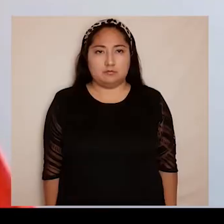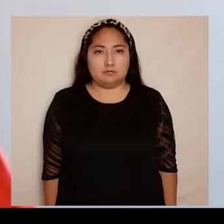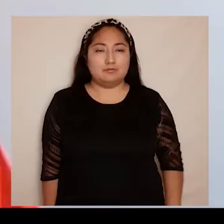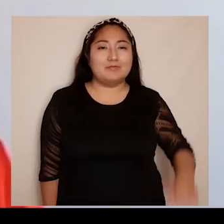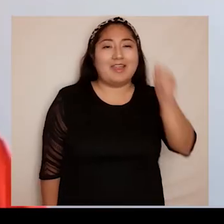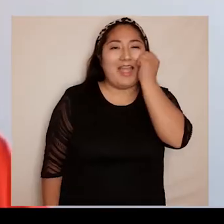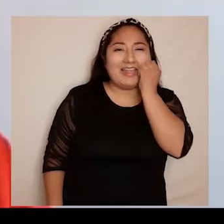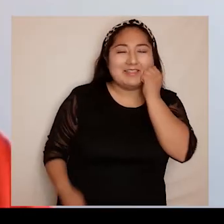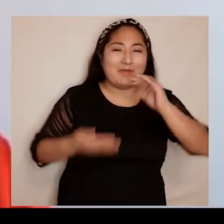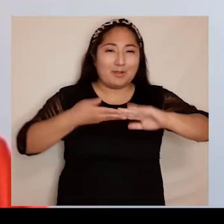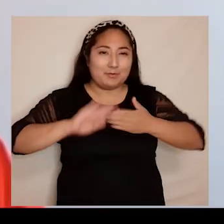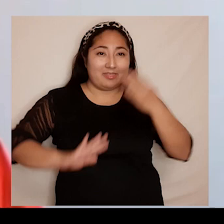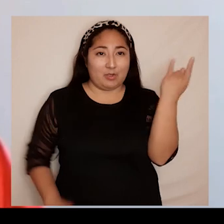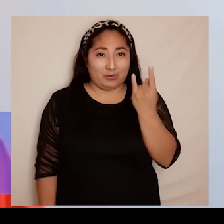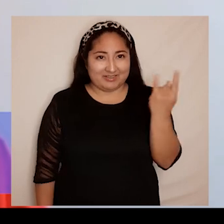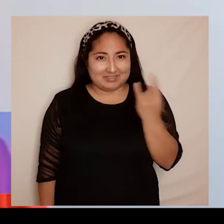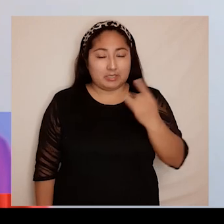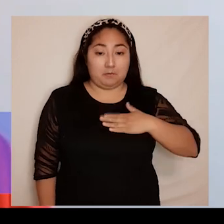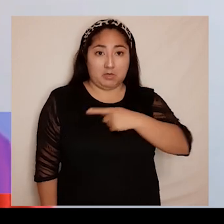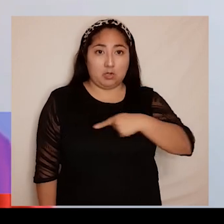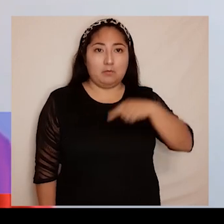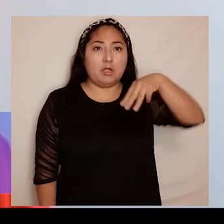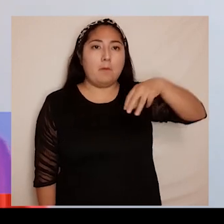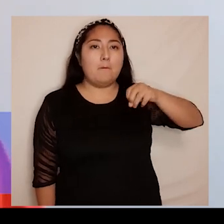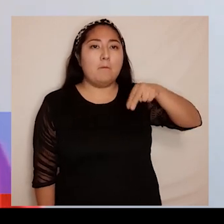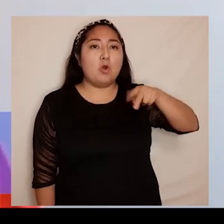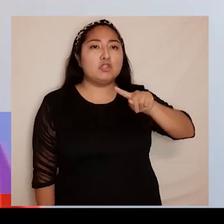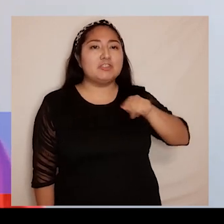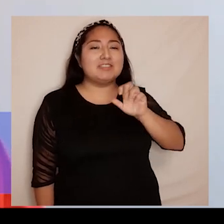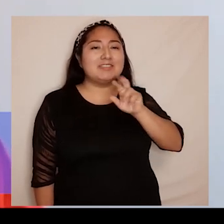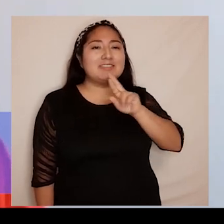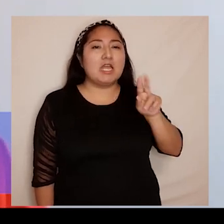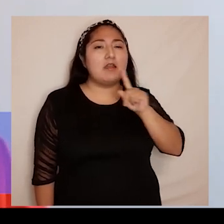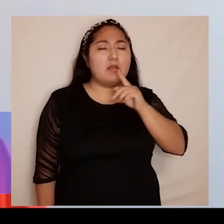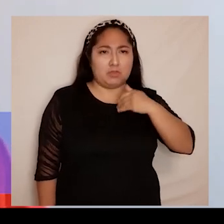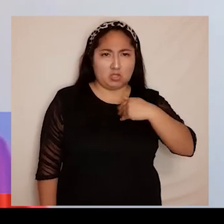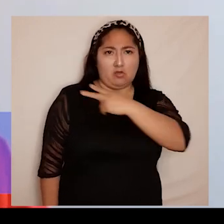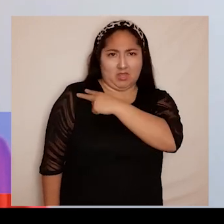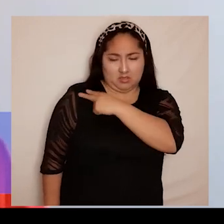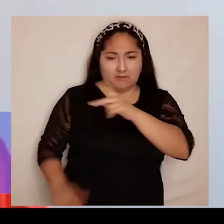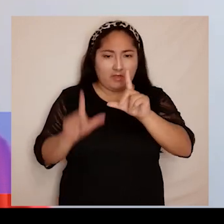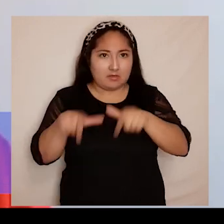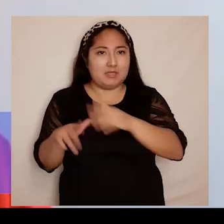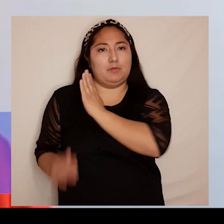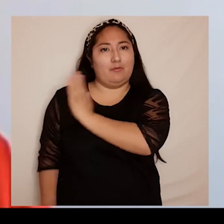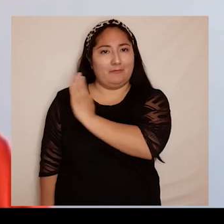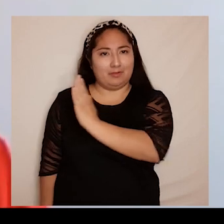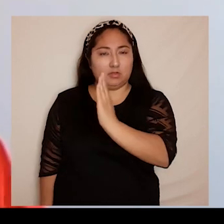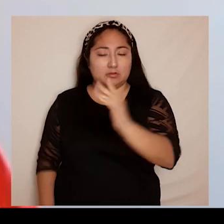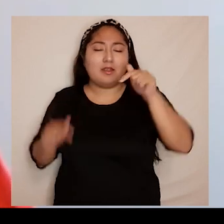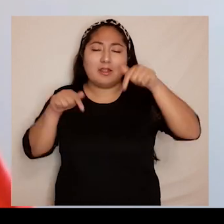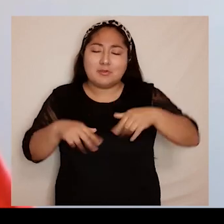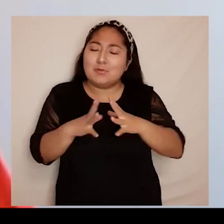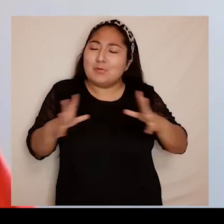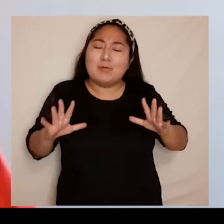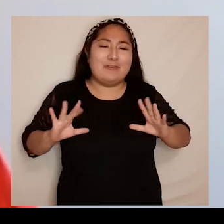Estimada comunidad universitaria, mi nombre es Monserrat Marcoleta Oyer, soy jefe de la unidad de bibliotecas y hoy